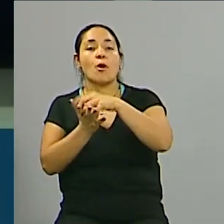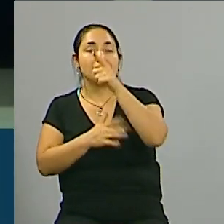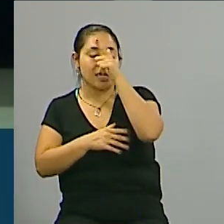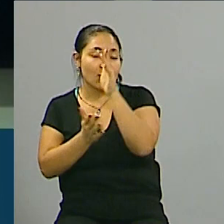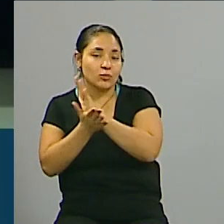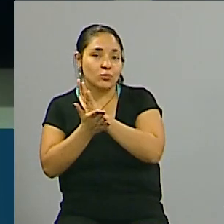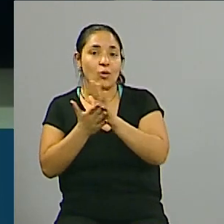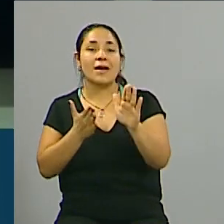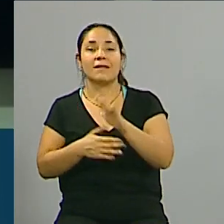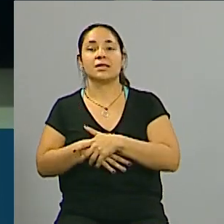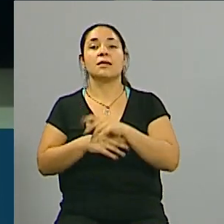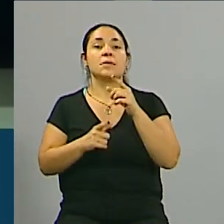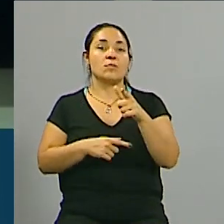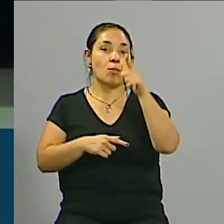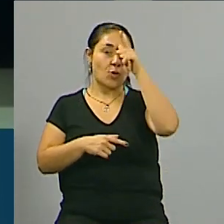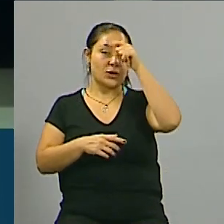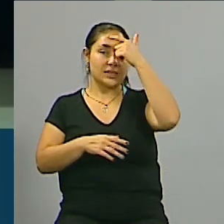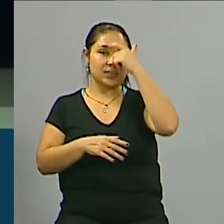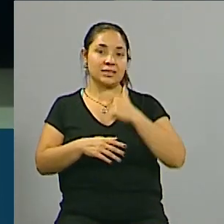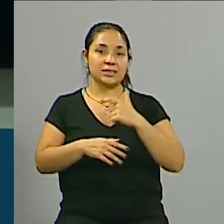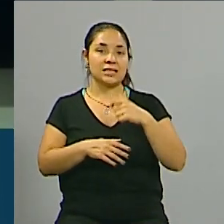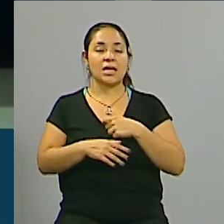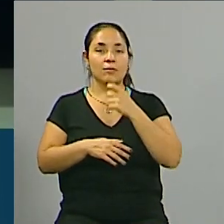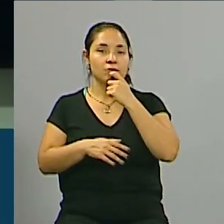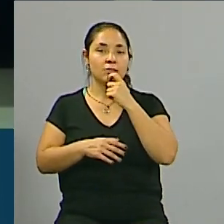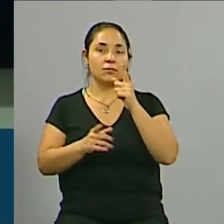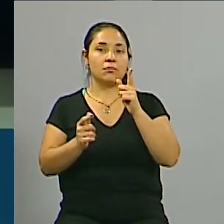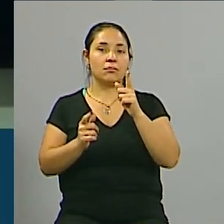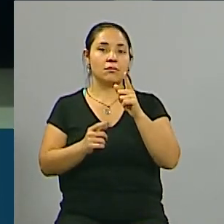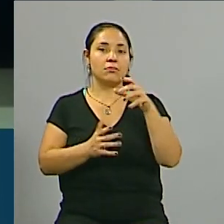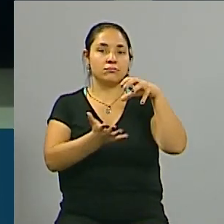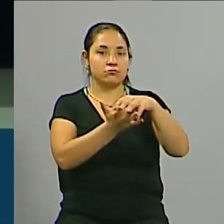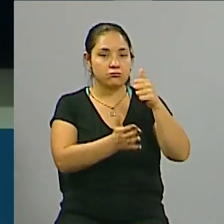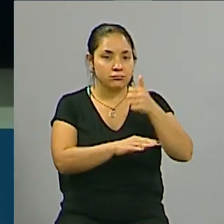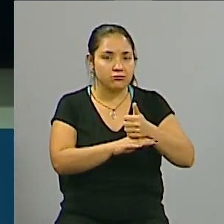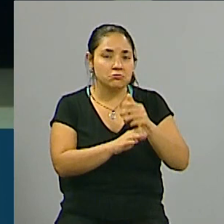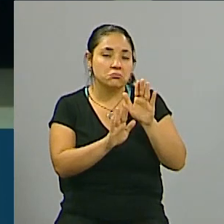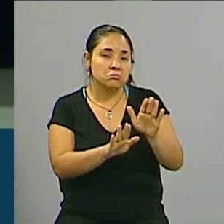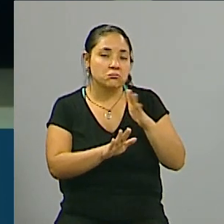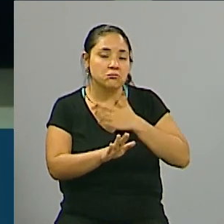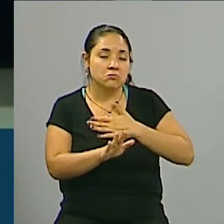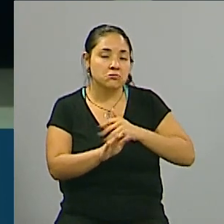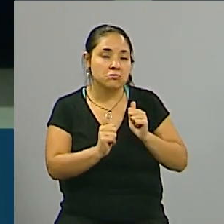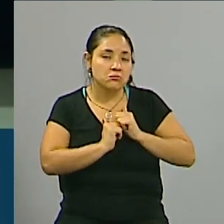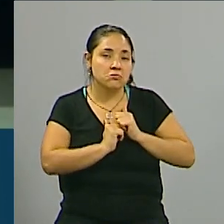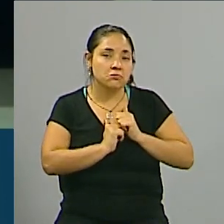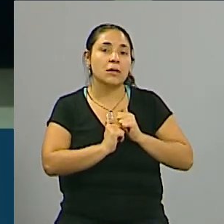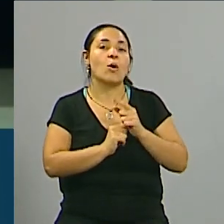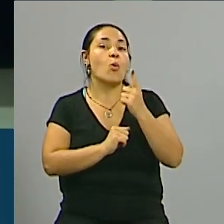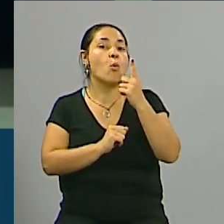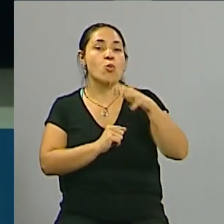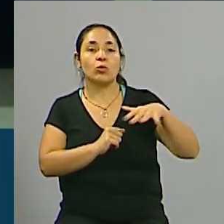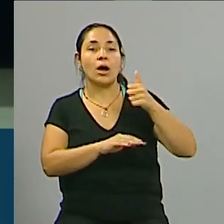hablan de que ya el policía no tiene que estar estancado en una comisaría o en un destacamento o en un punto